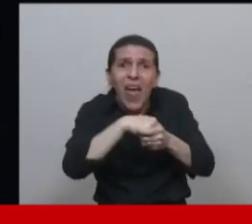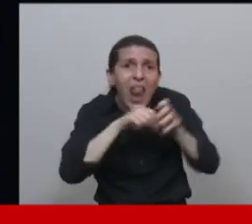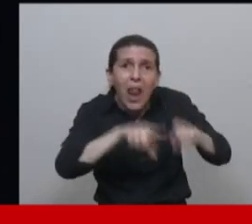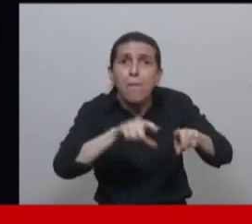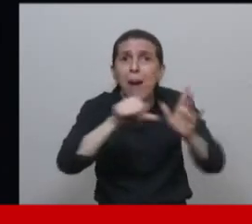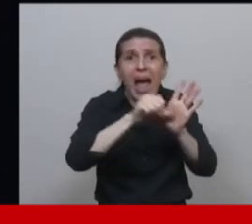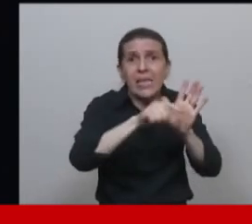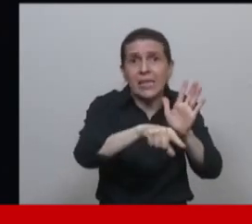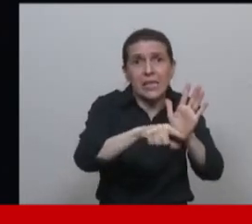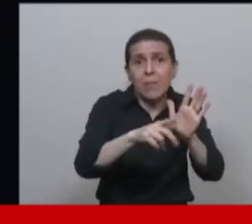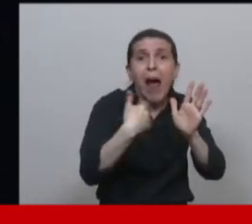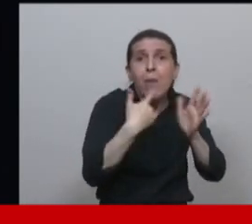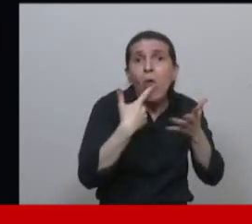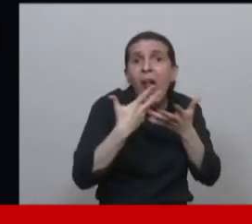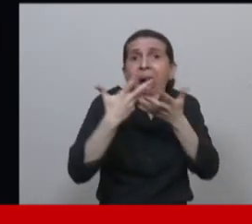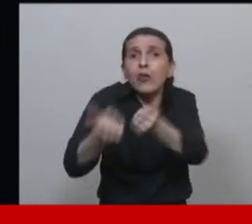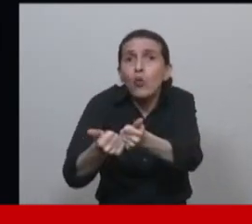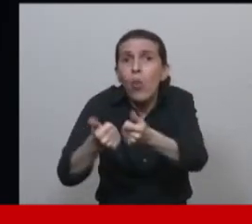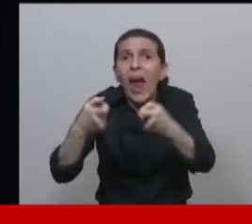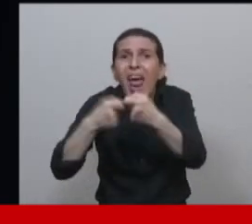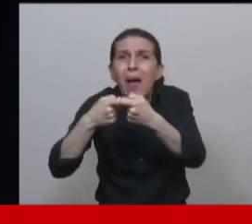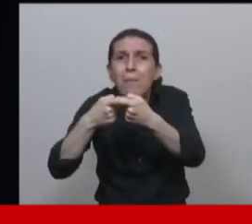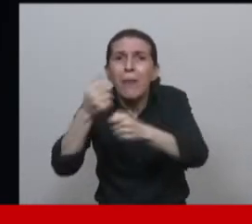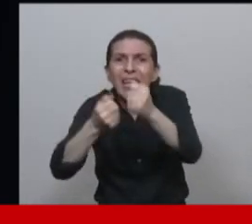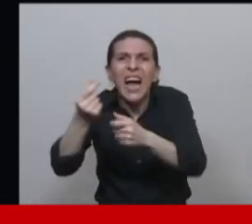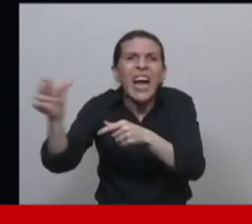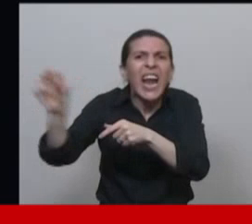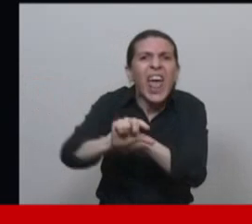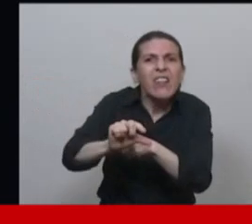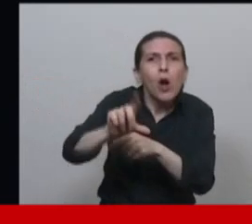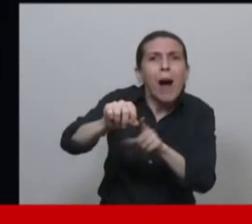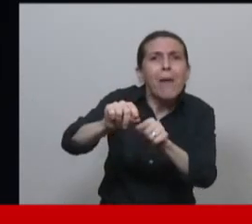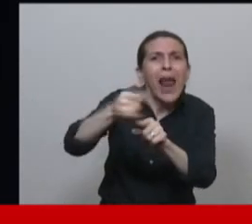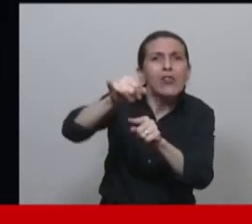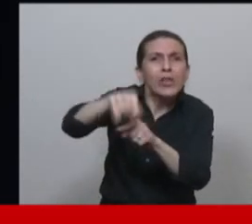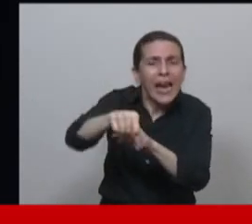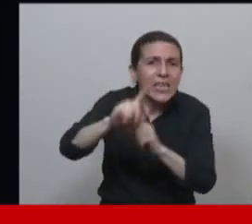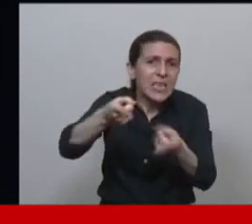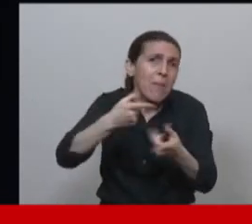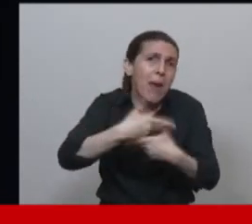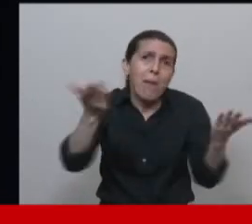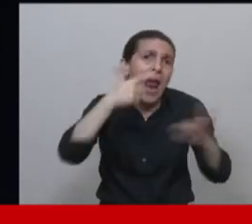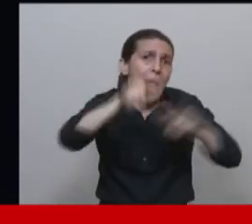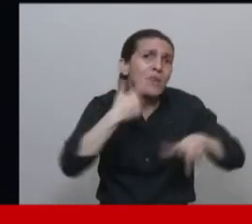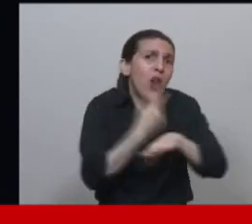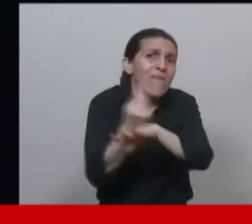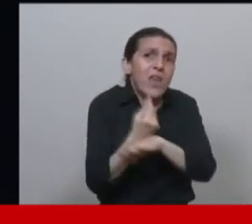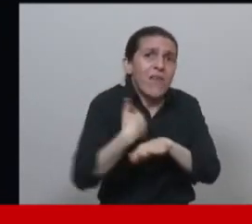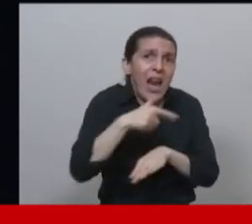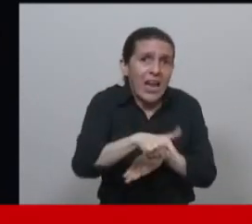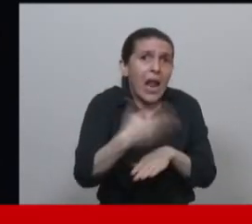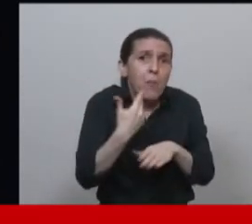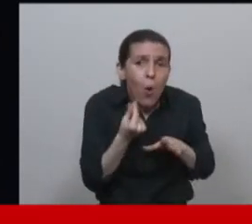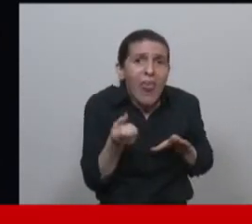pueda beneficiar a las pymes, que puedan tener crédito más barato, a todas las empresas en general, y a las familias que puedan ahorrar en su